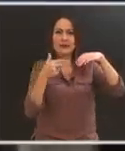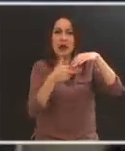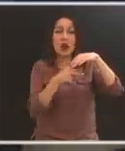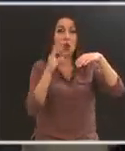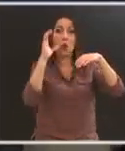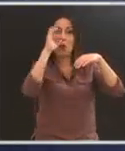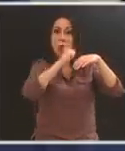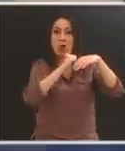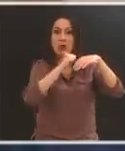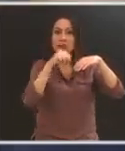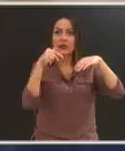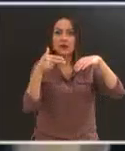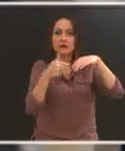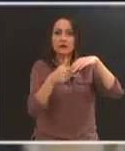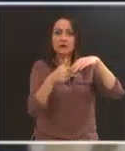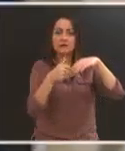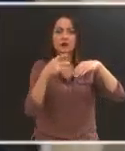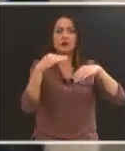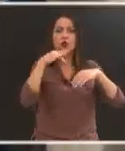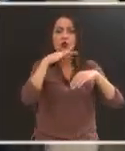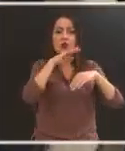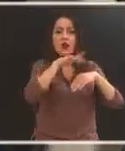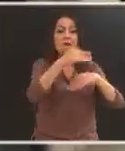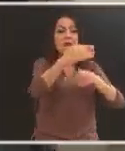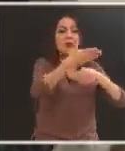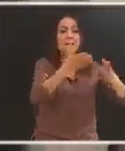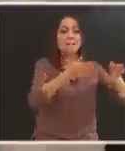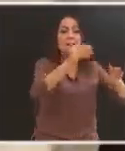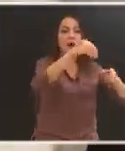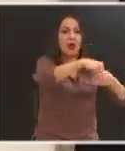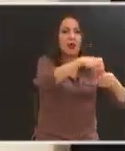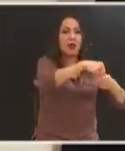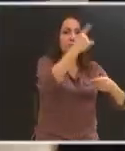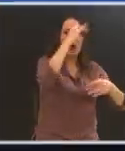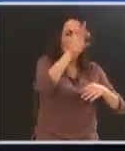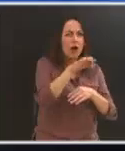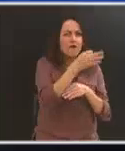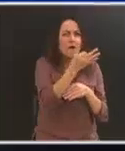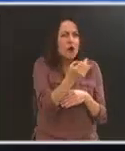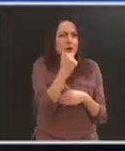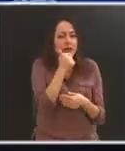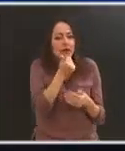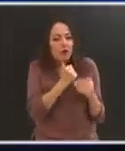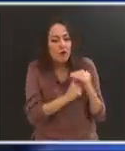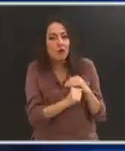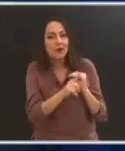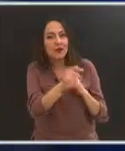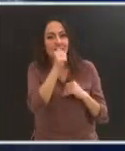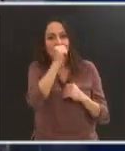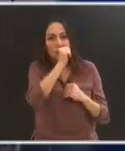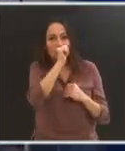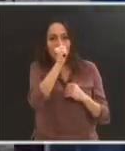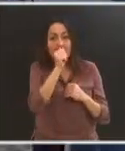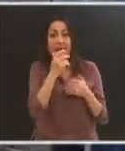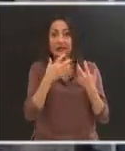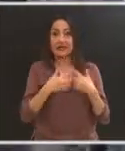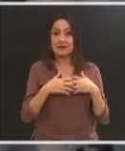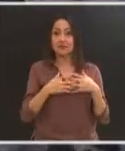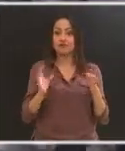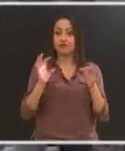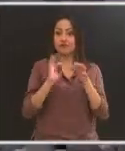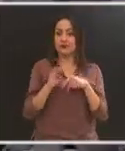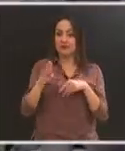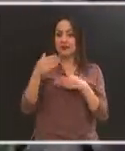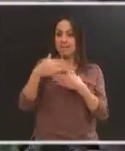apariencia el contenedor fue contaminado en la empacadora debido a la forma en la que iba oculta la droga. Las empresas ligadas a